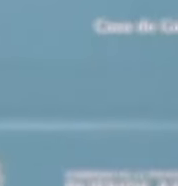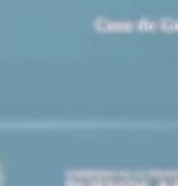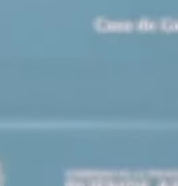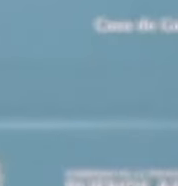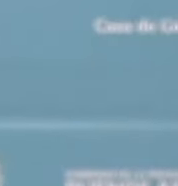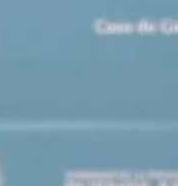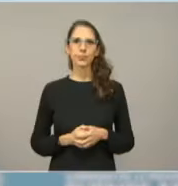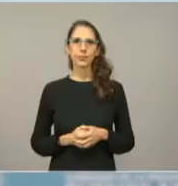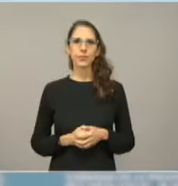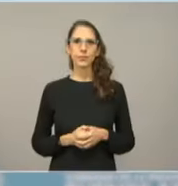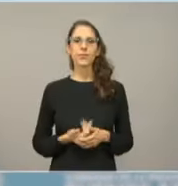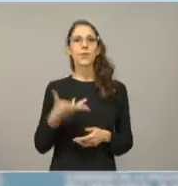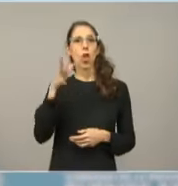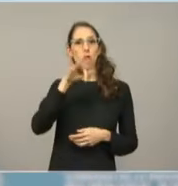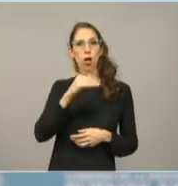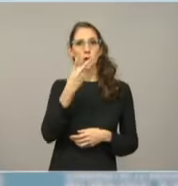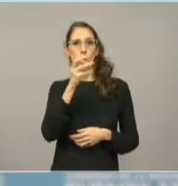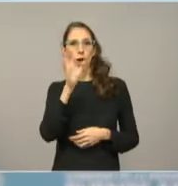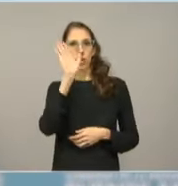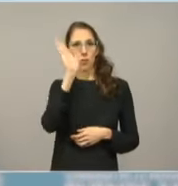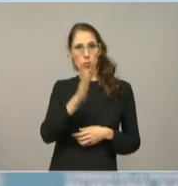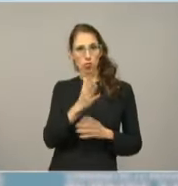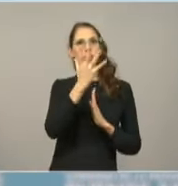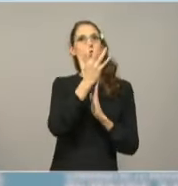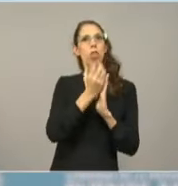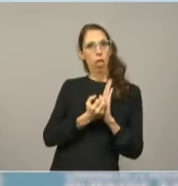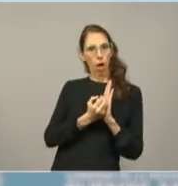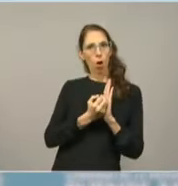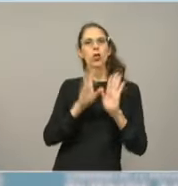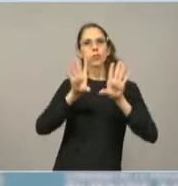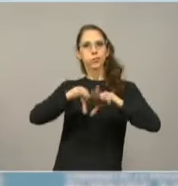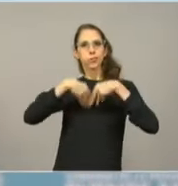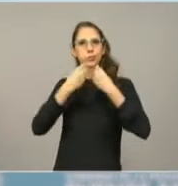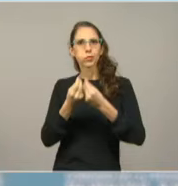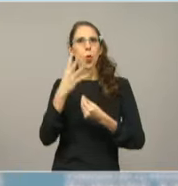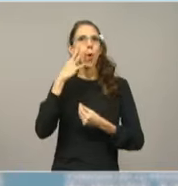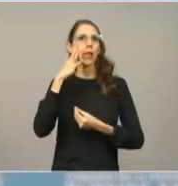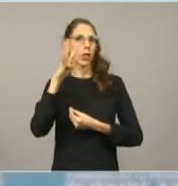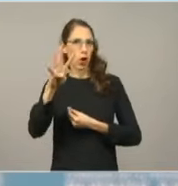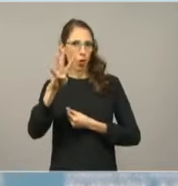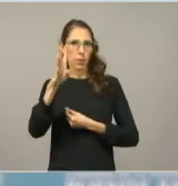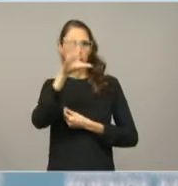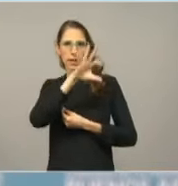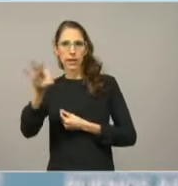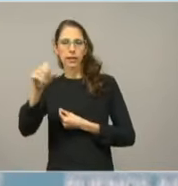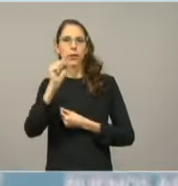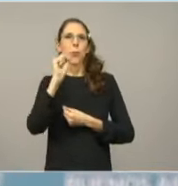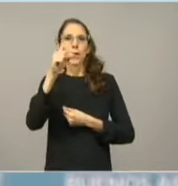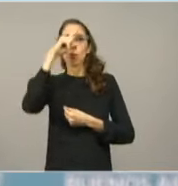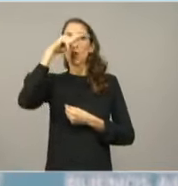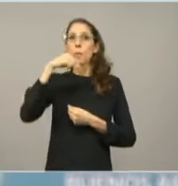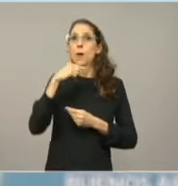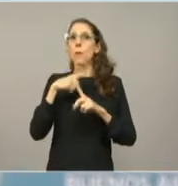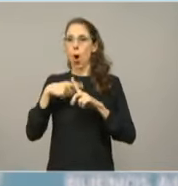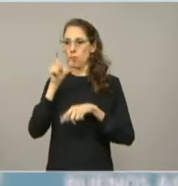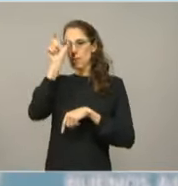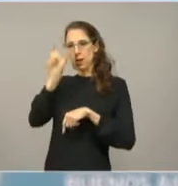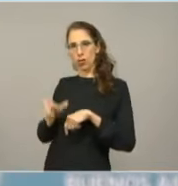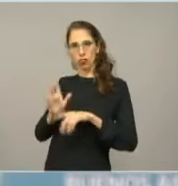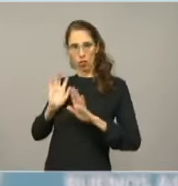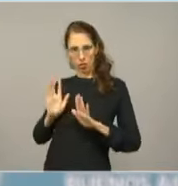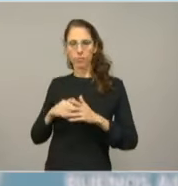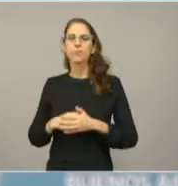los días con un tope unificado de 4500 pesos por mes y por personas y por